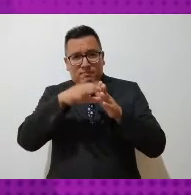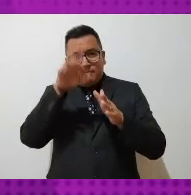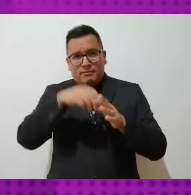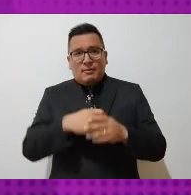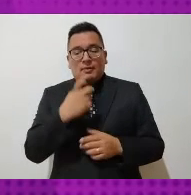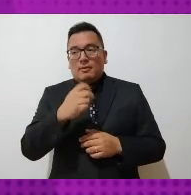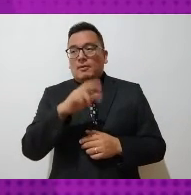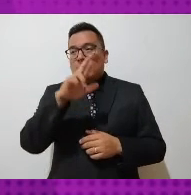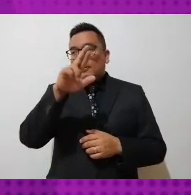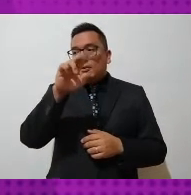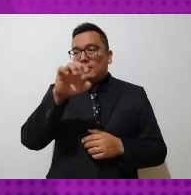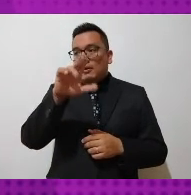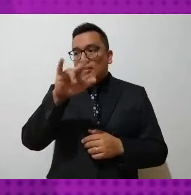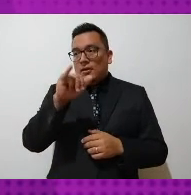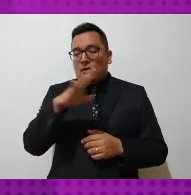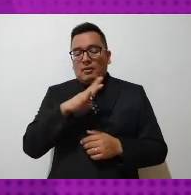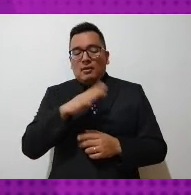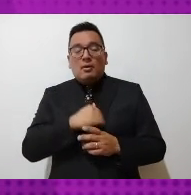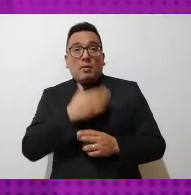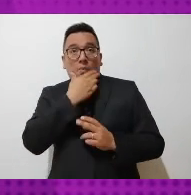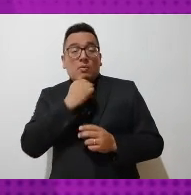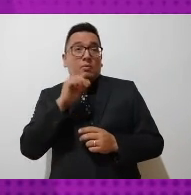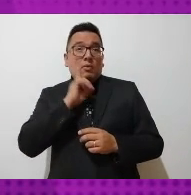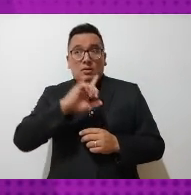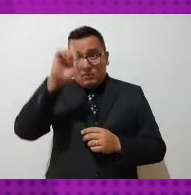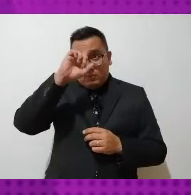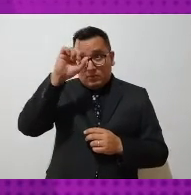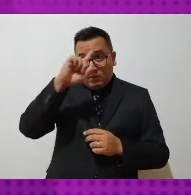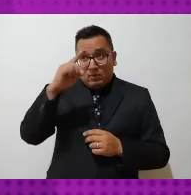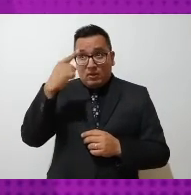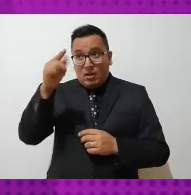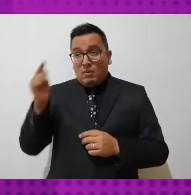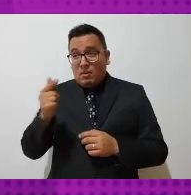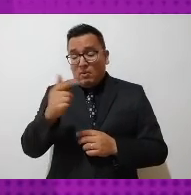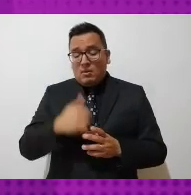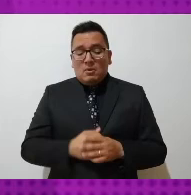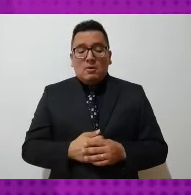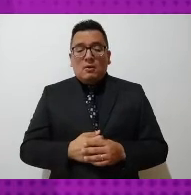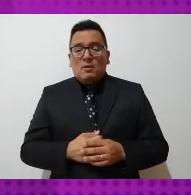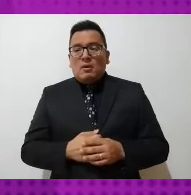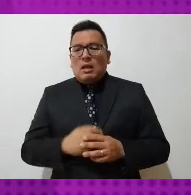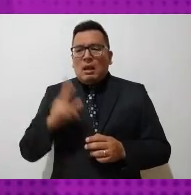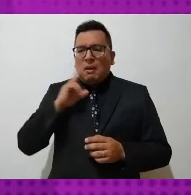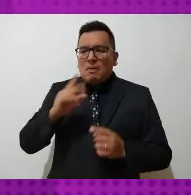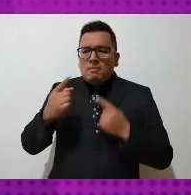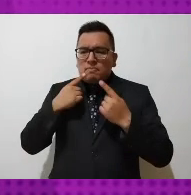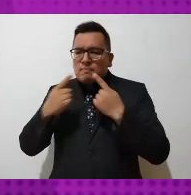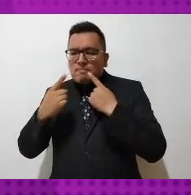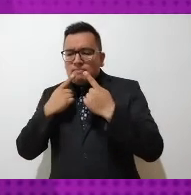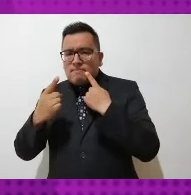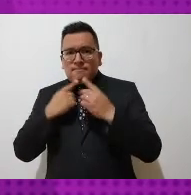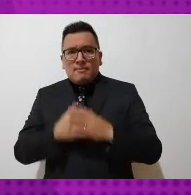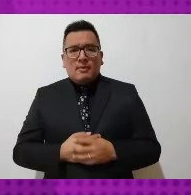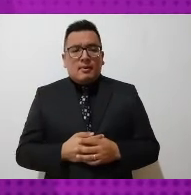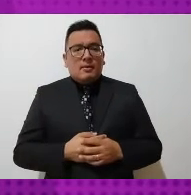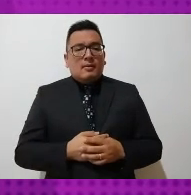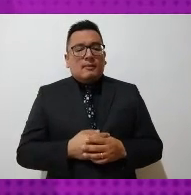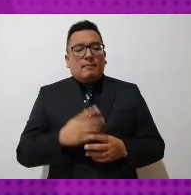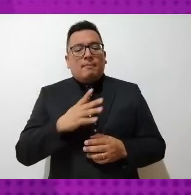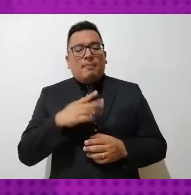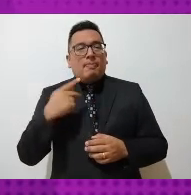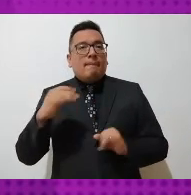a Renacer y las consejeras y los consejeros de Guanajuato comparten, el Instituto